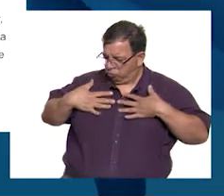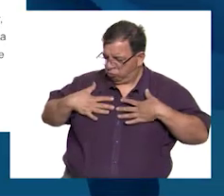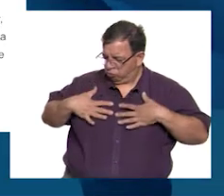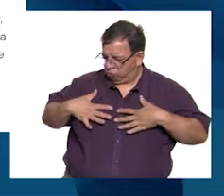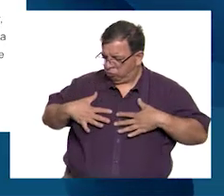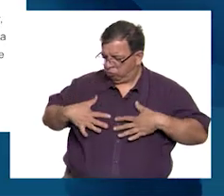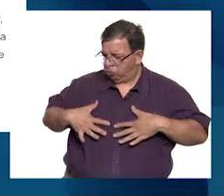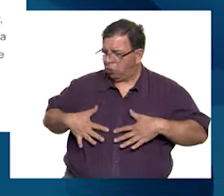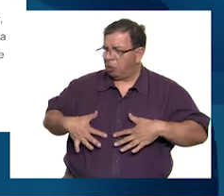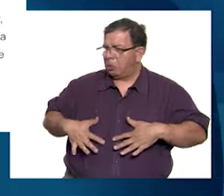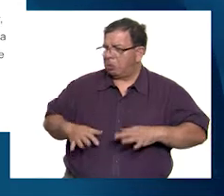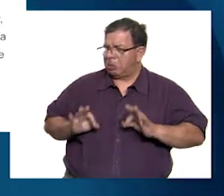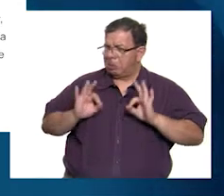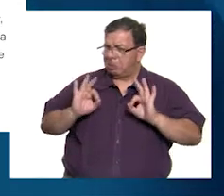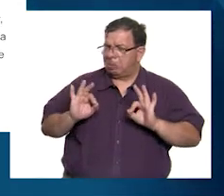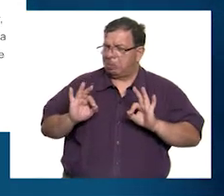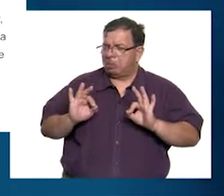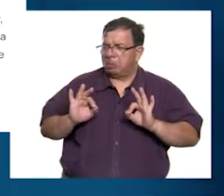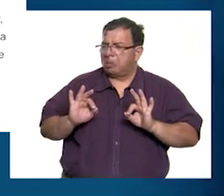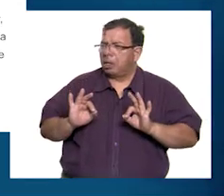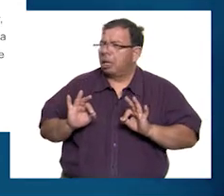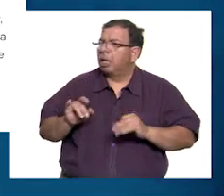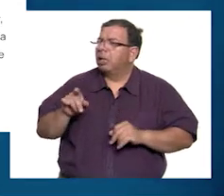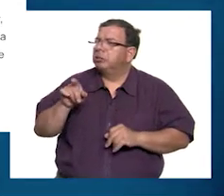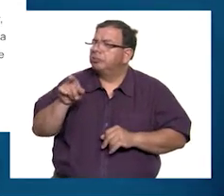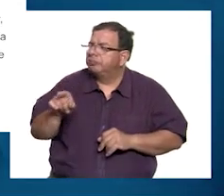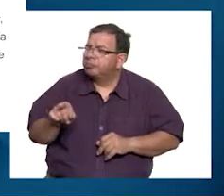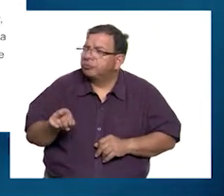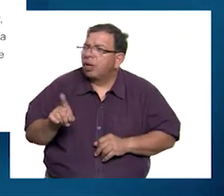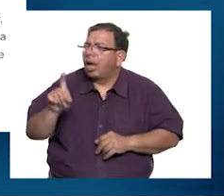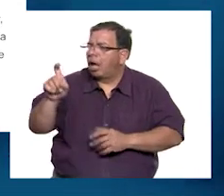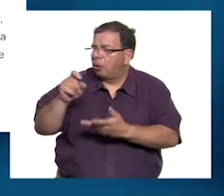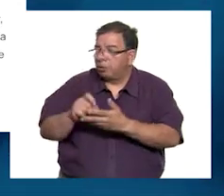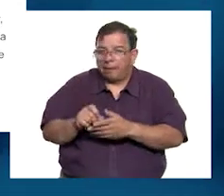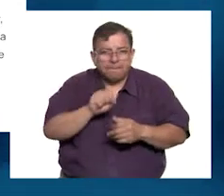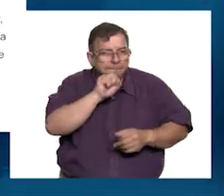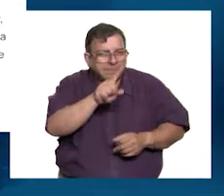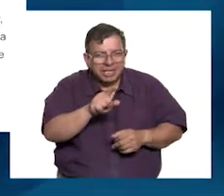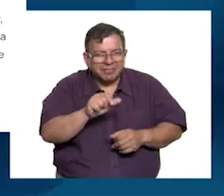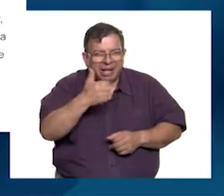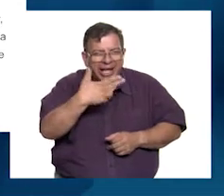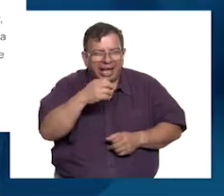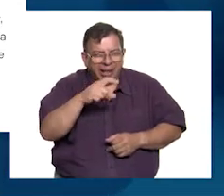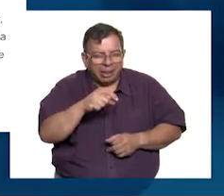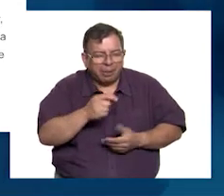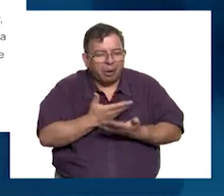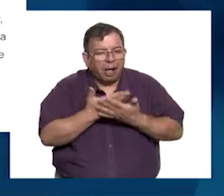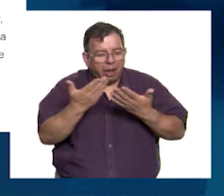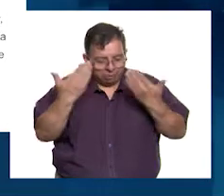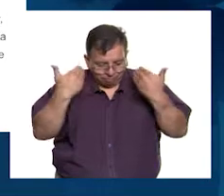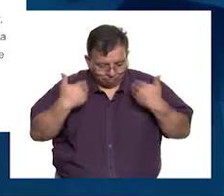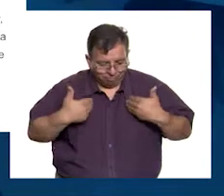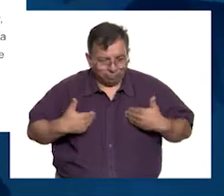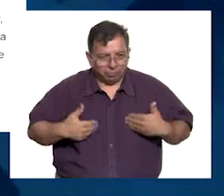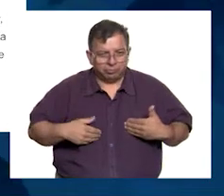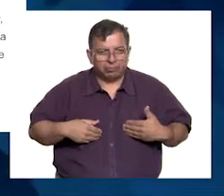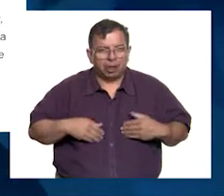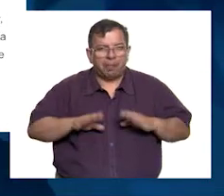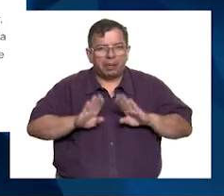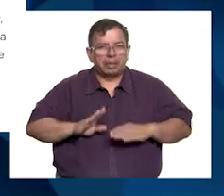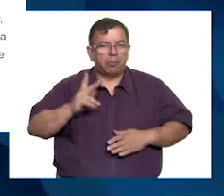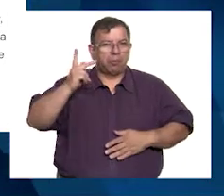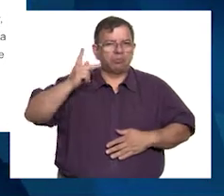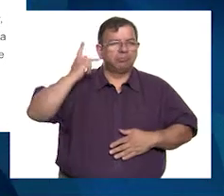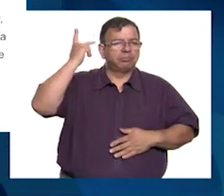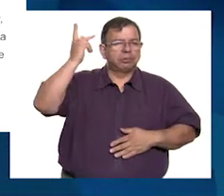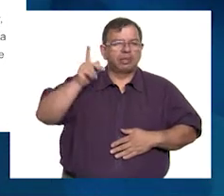vino a pedirle de beber. Era la misma hada que se le había parecido a su hermana, pero había tomado el aspecto y los vestidos de una princesa para